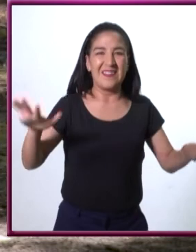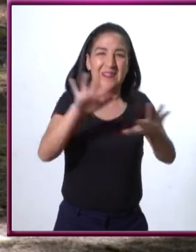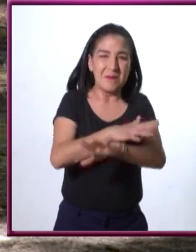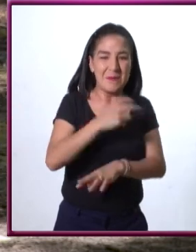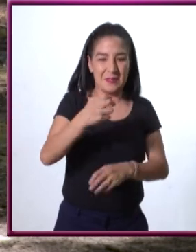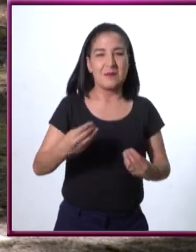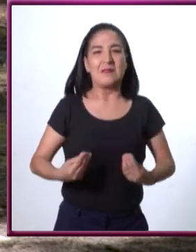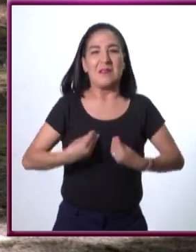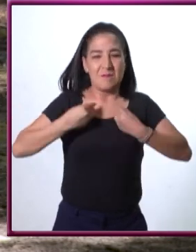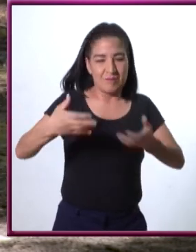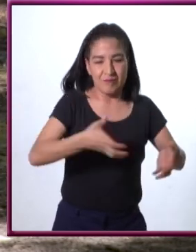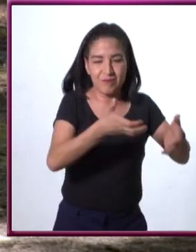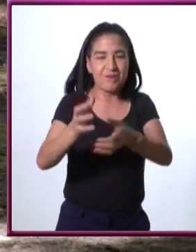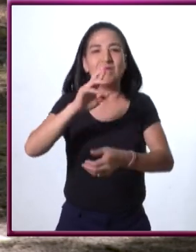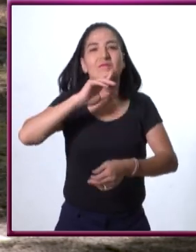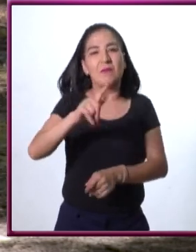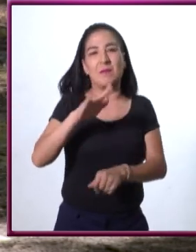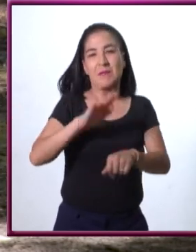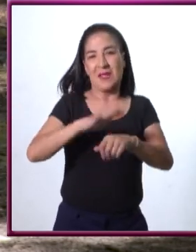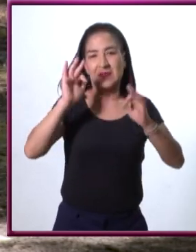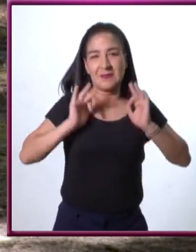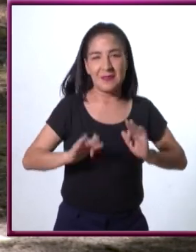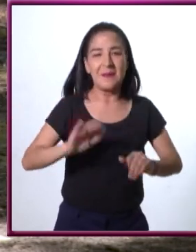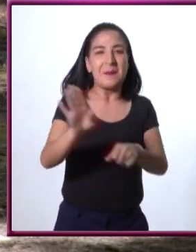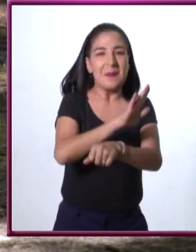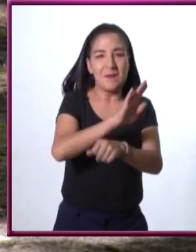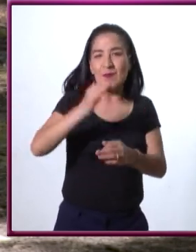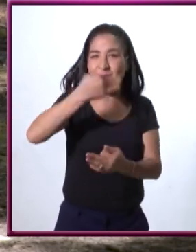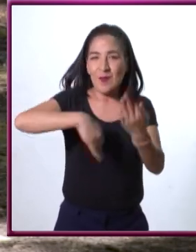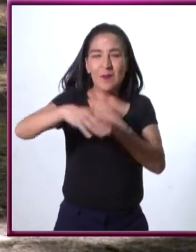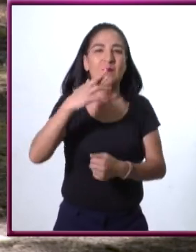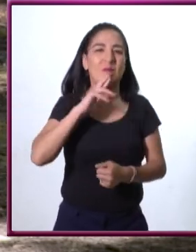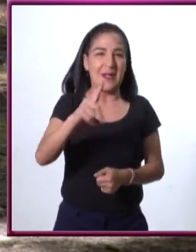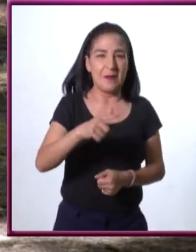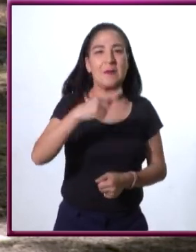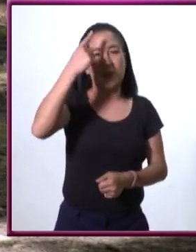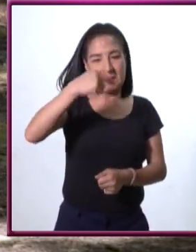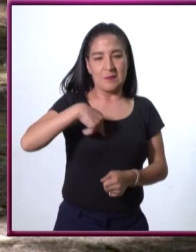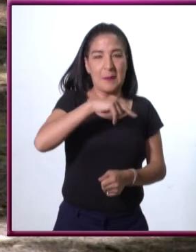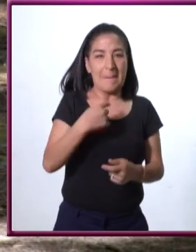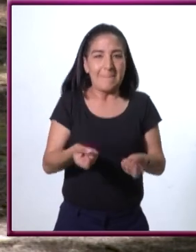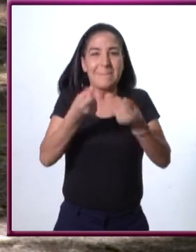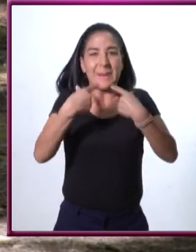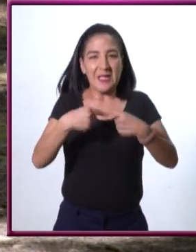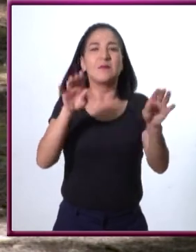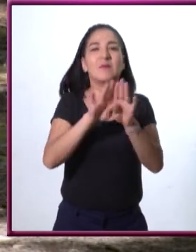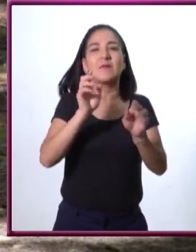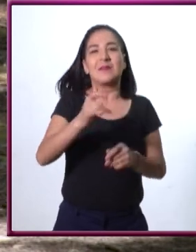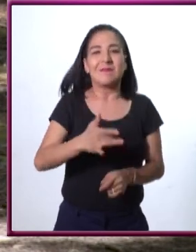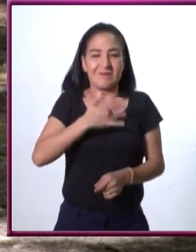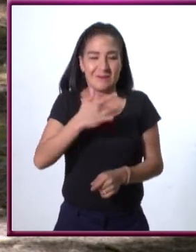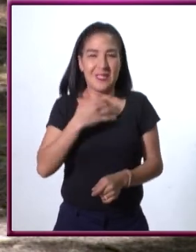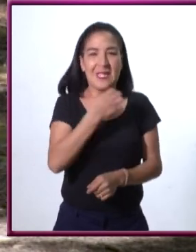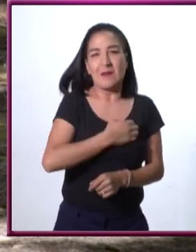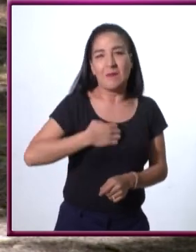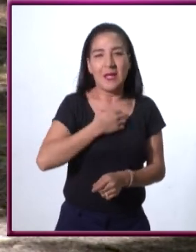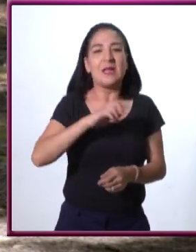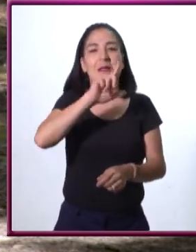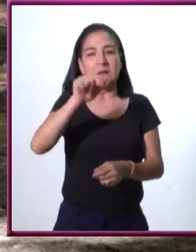que puedo hacer diferentes para tener éxito en mis habilidades. Entonces, como se basa solamente en la culpa genera